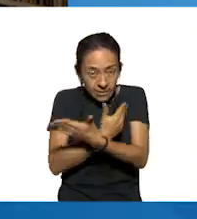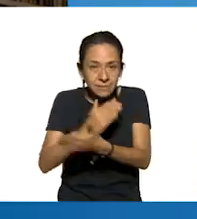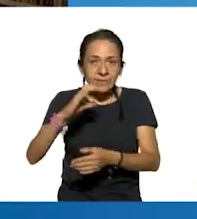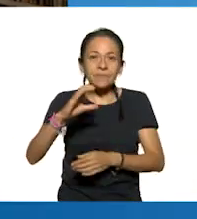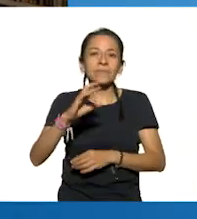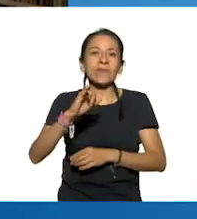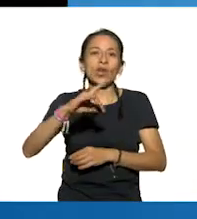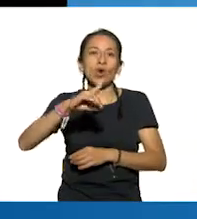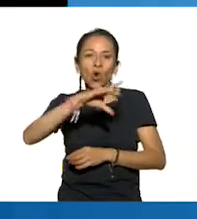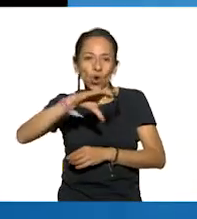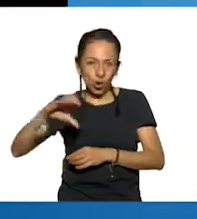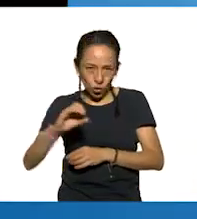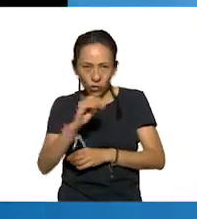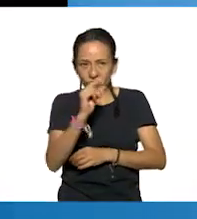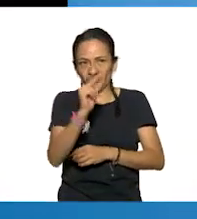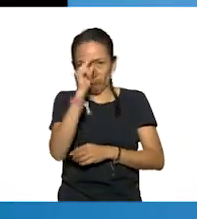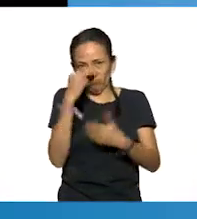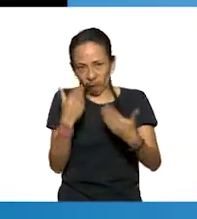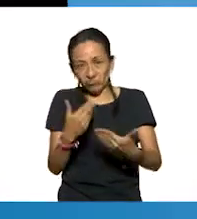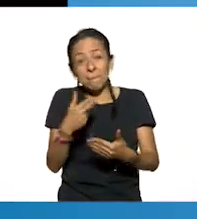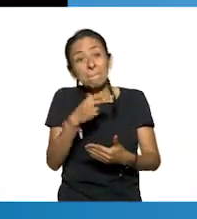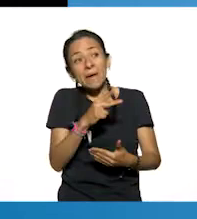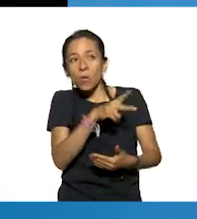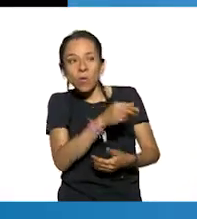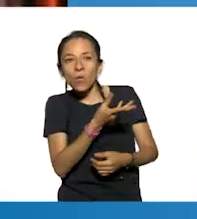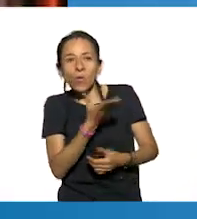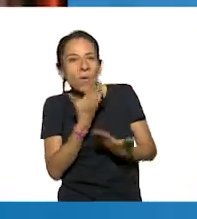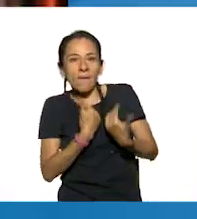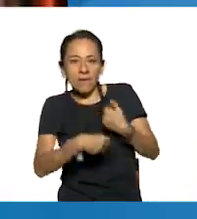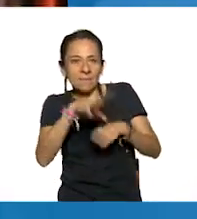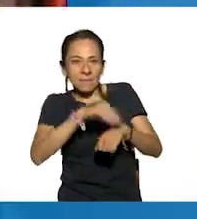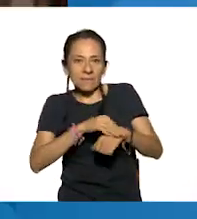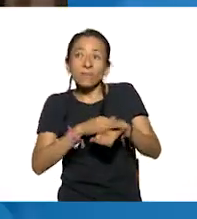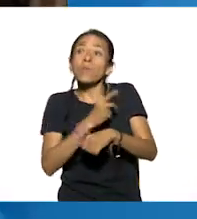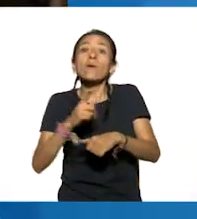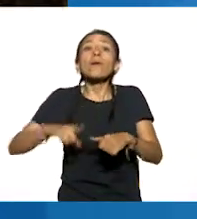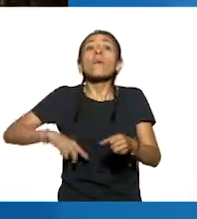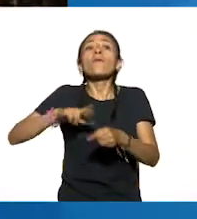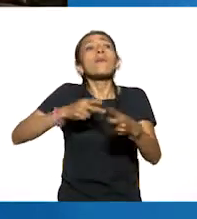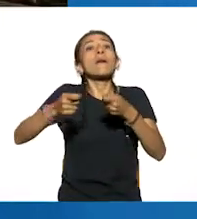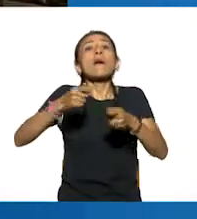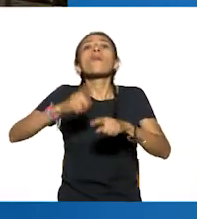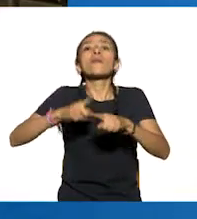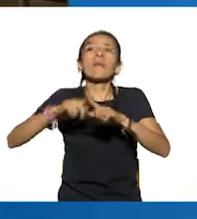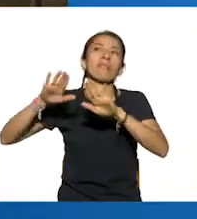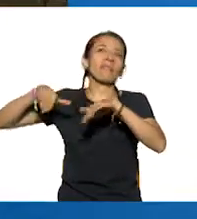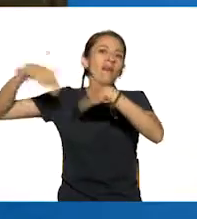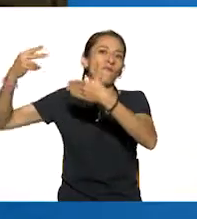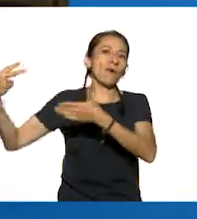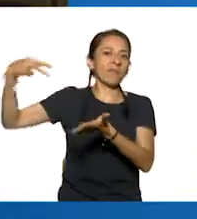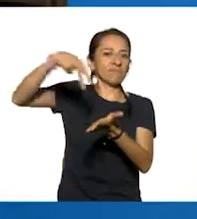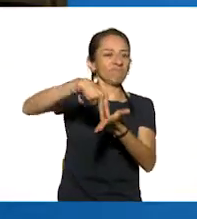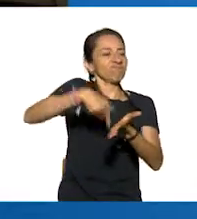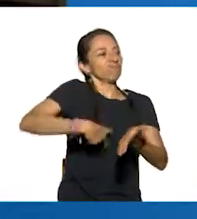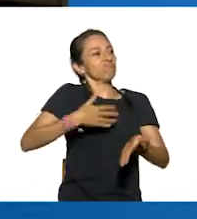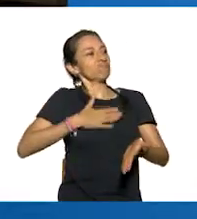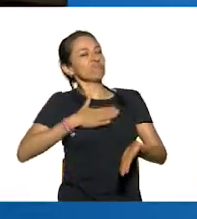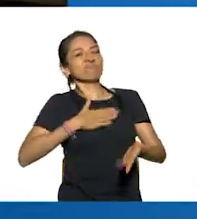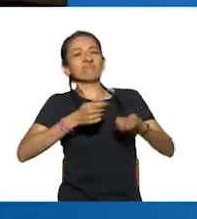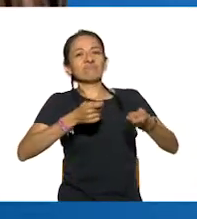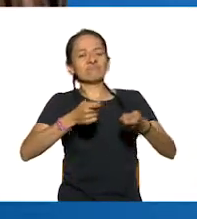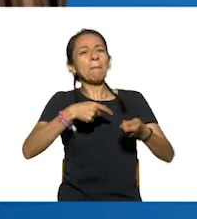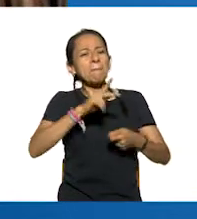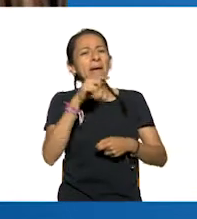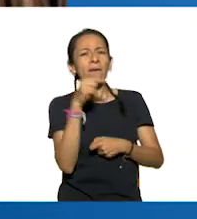que los gobernantes venían de fuera. Después buscar, incluso ir a una